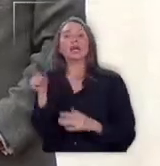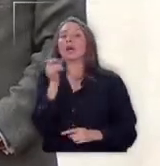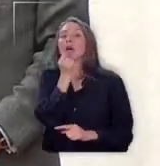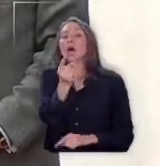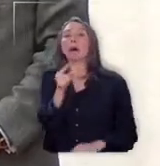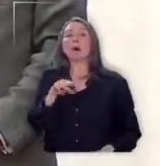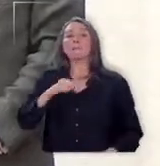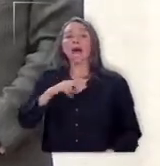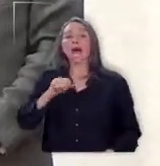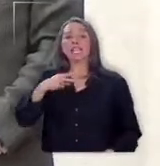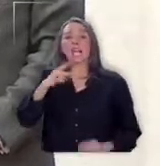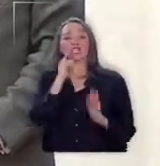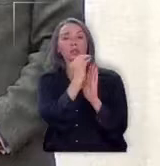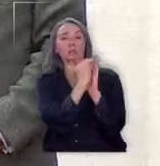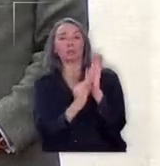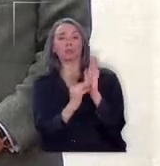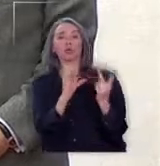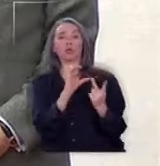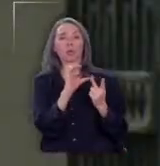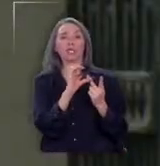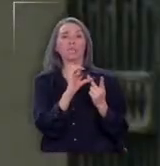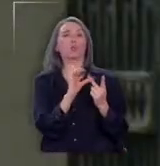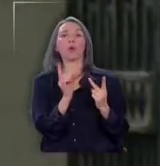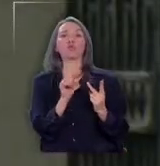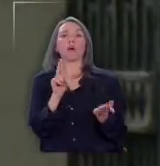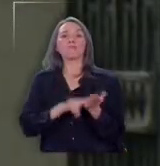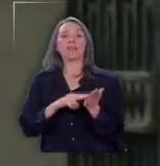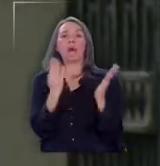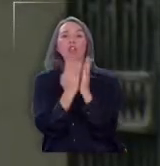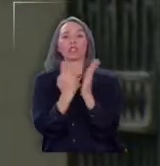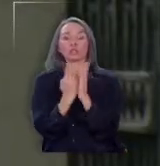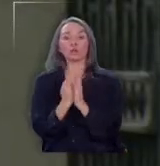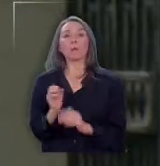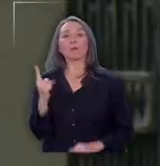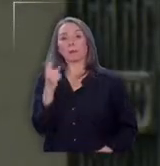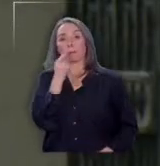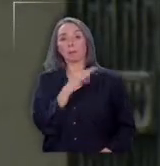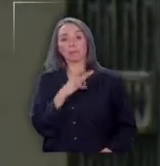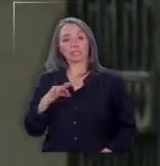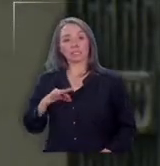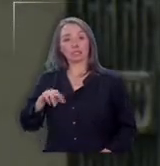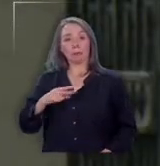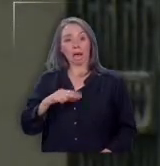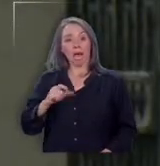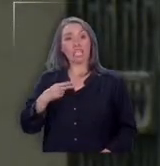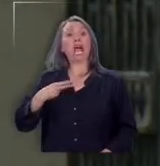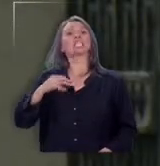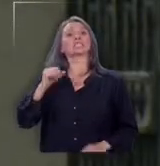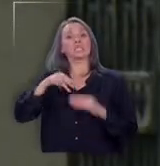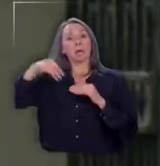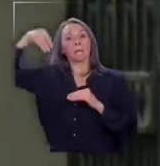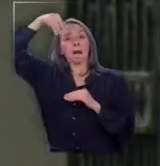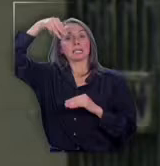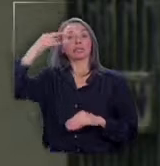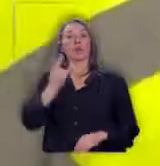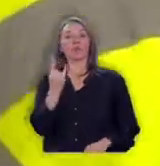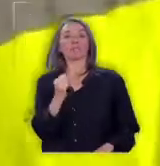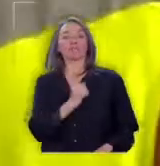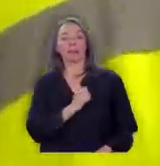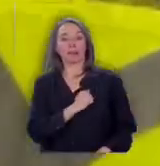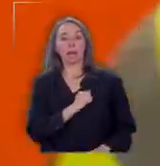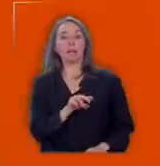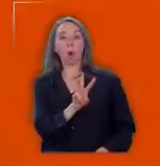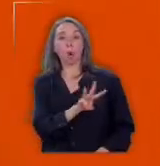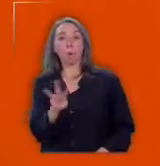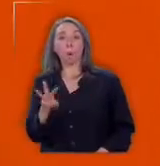poseía los estudios que figuraban en su currículum el ministro manal primero sí cursó un máster en la universidad de Canadá en la